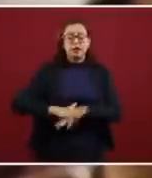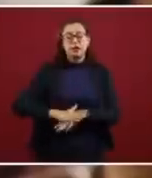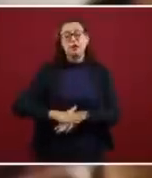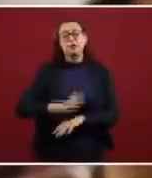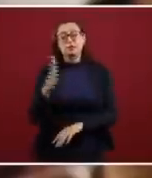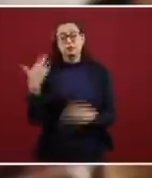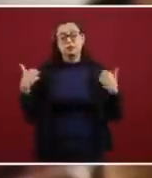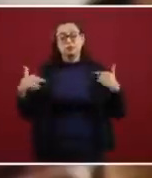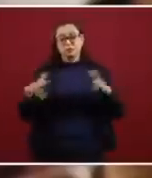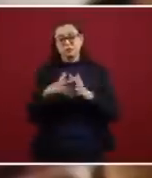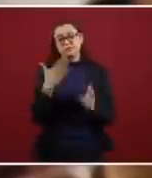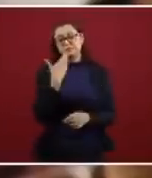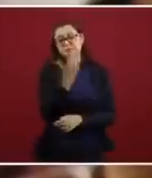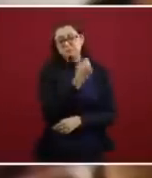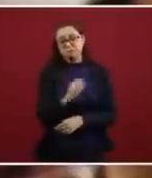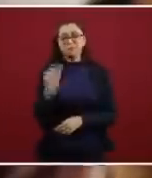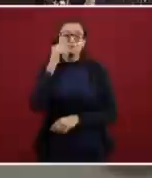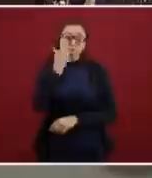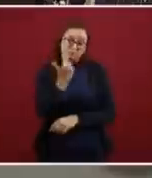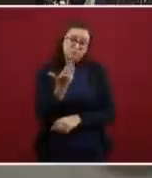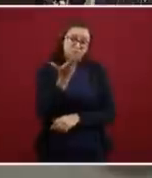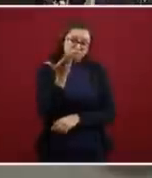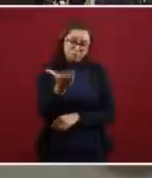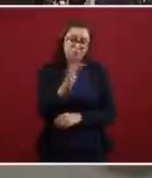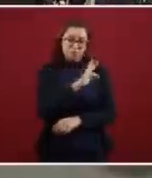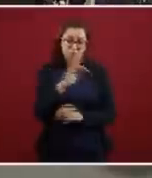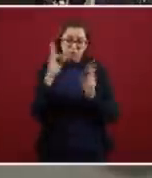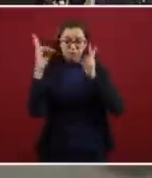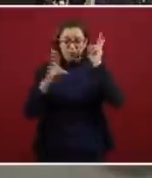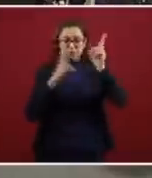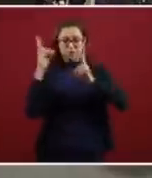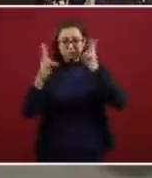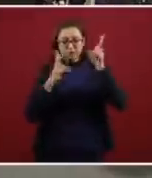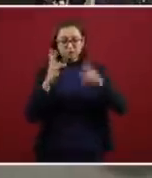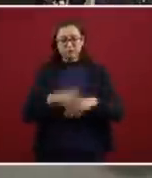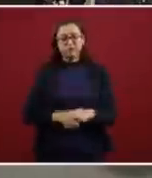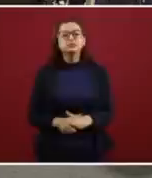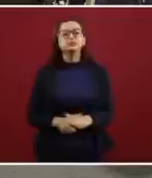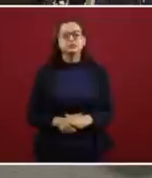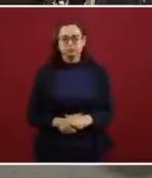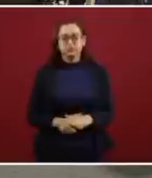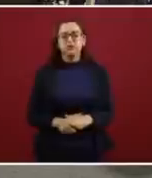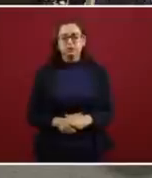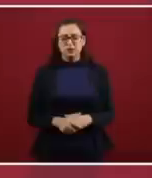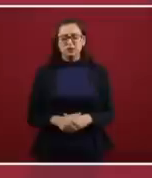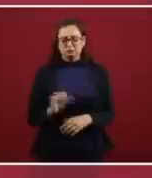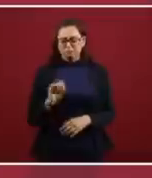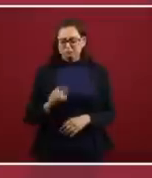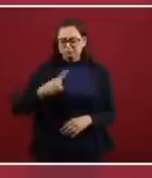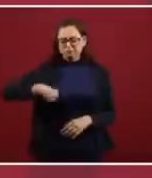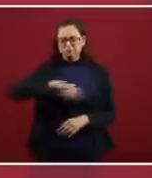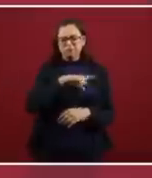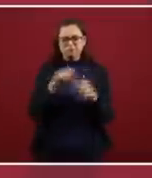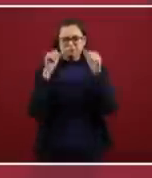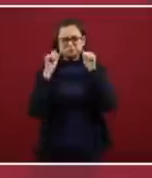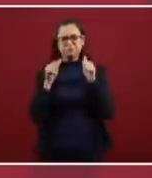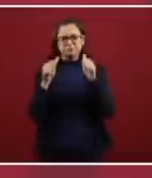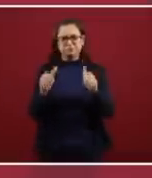y quisieran tener la visita de usted. Gracias. Sí, sí, estamos atendiendo esto. Miren,